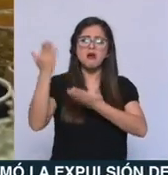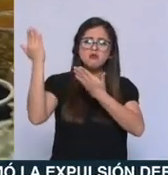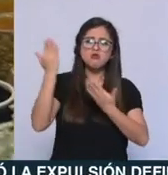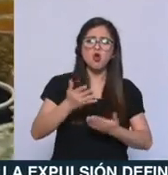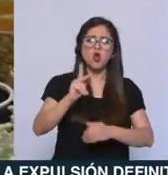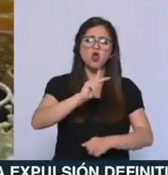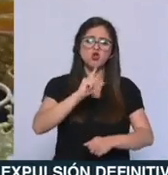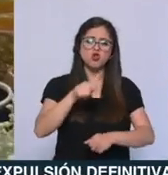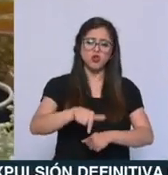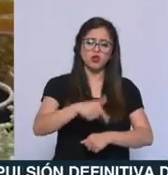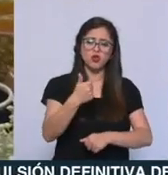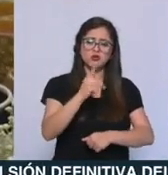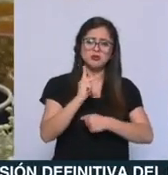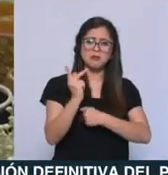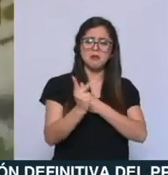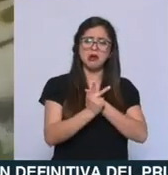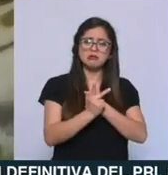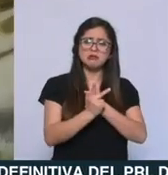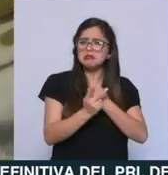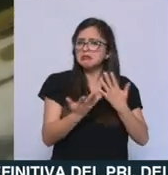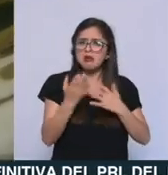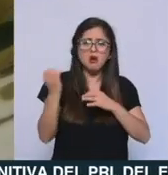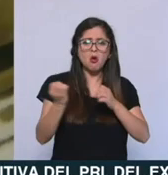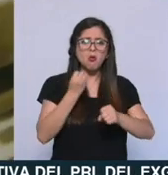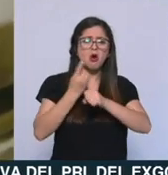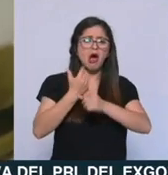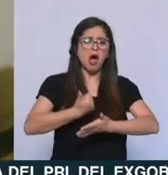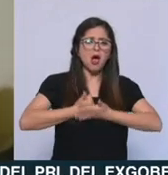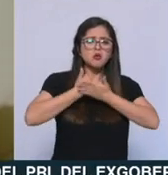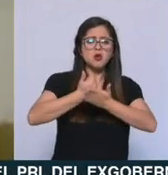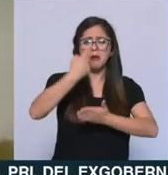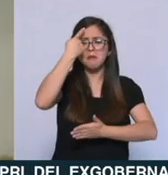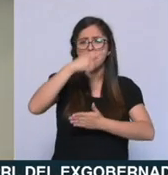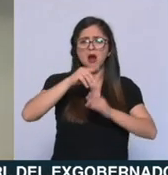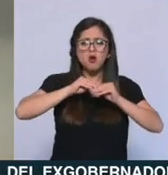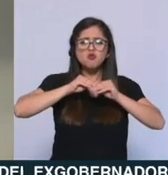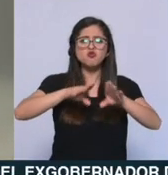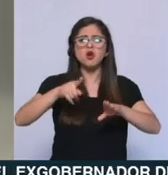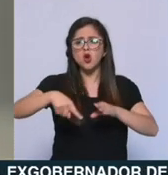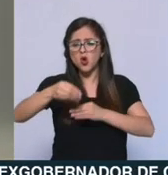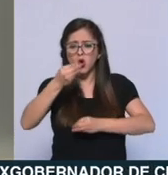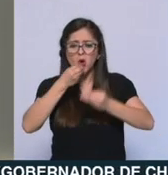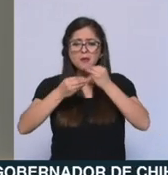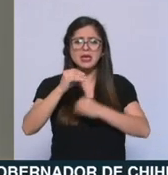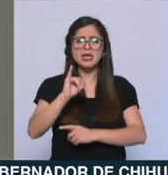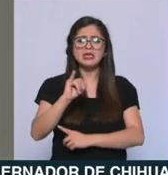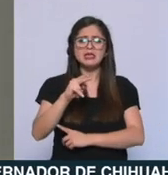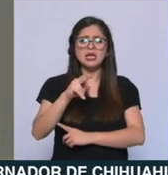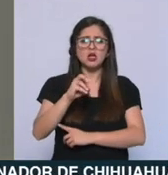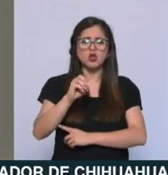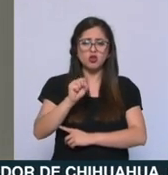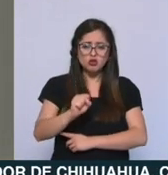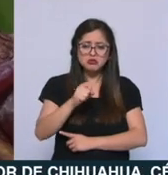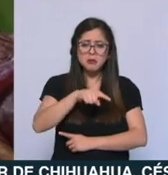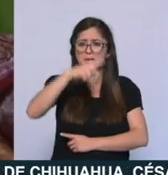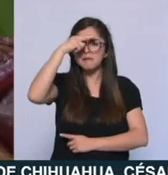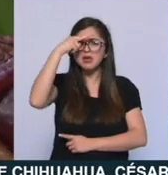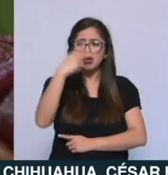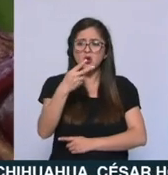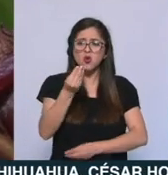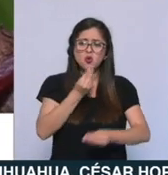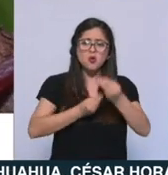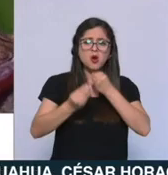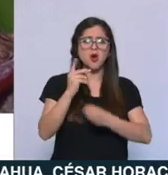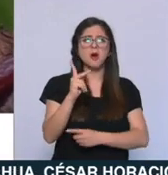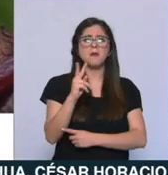12 países. Oportunidad que dice ayuda a proyectar el consumo de insectos mexicanos como una fuente de proteína.